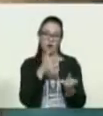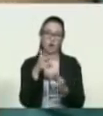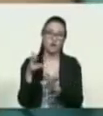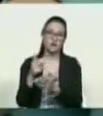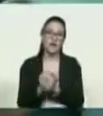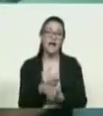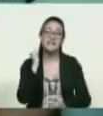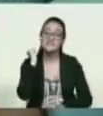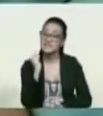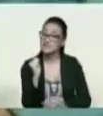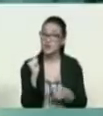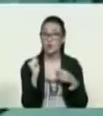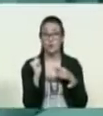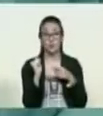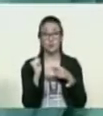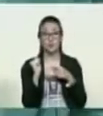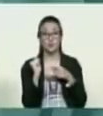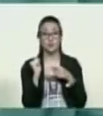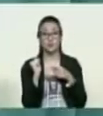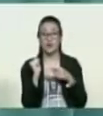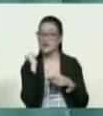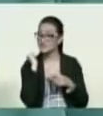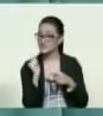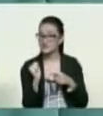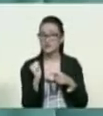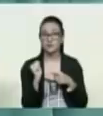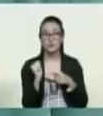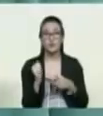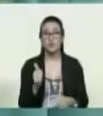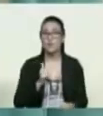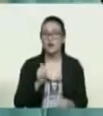en cualquier parte del planeta.